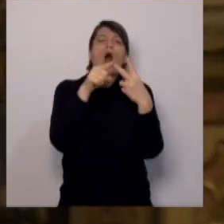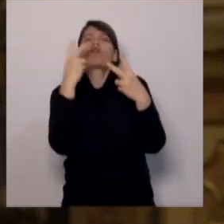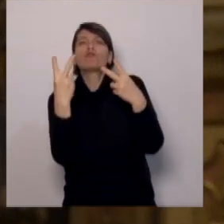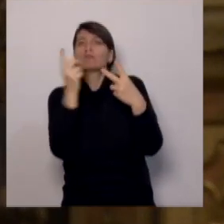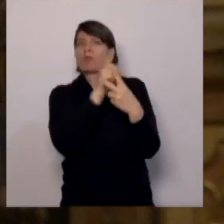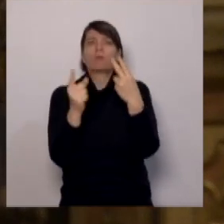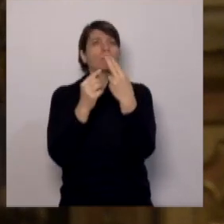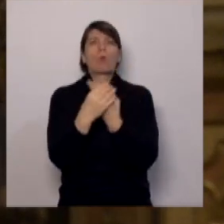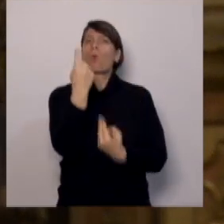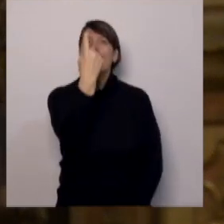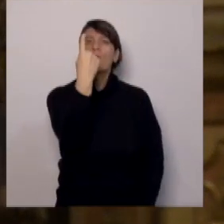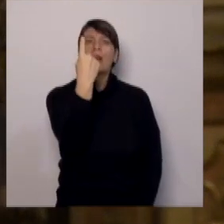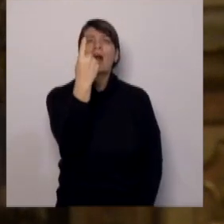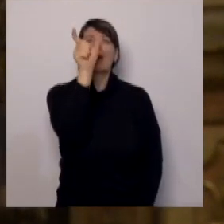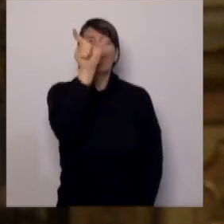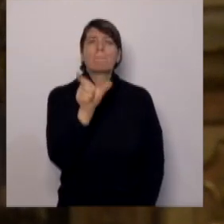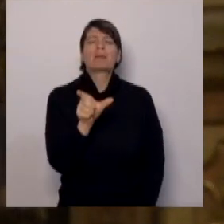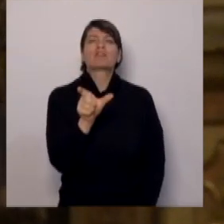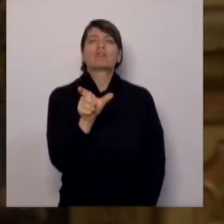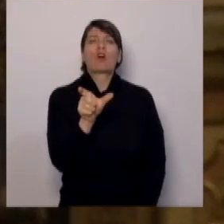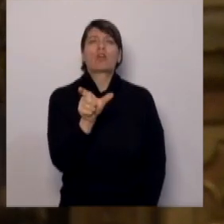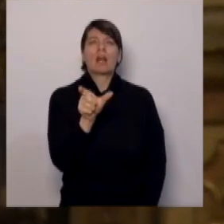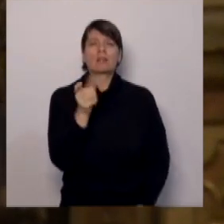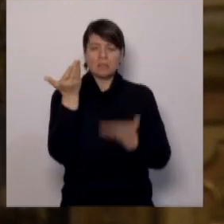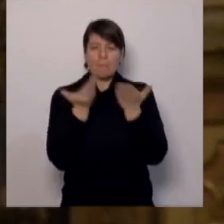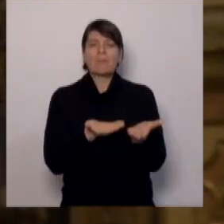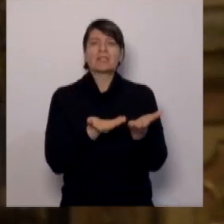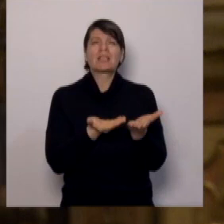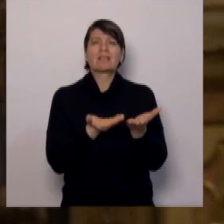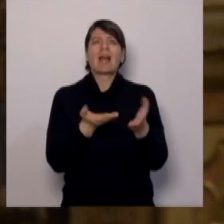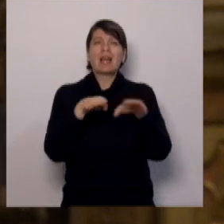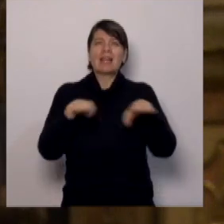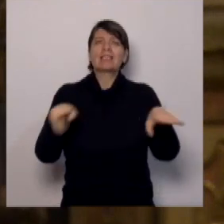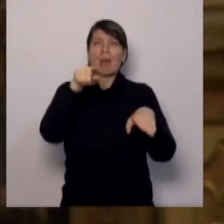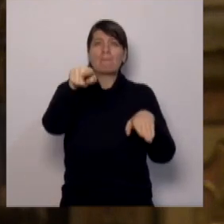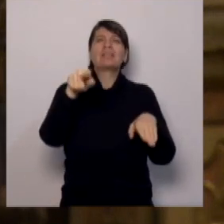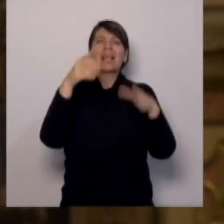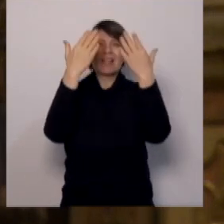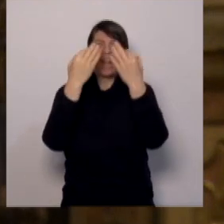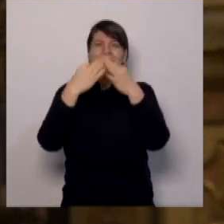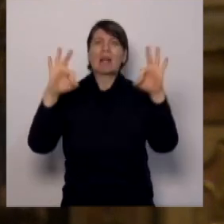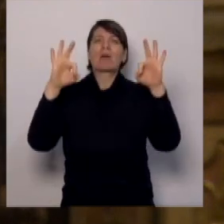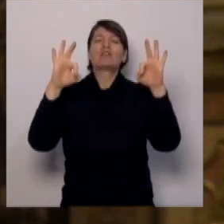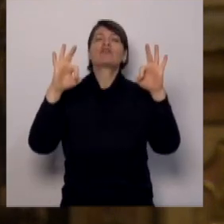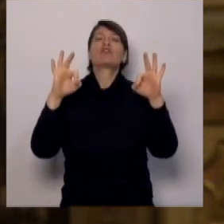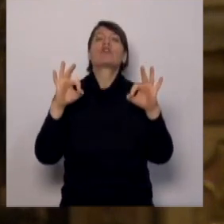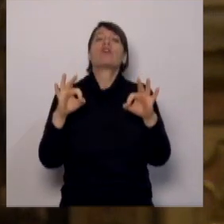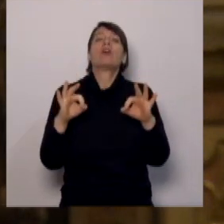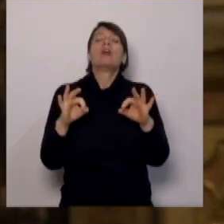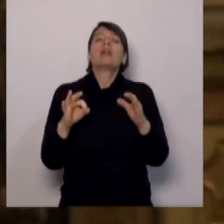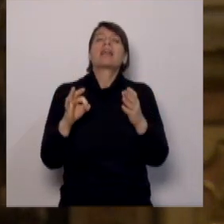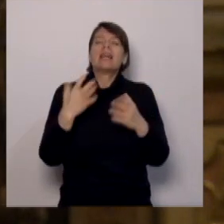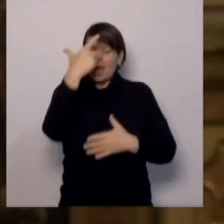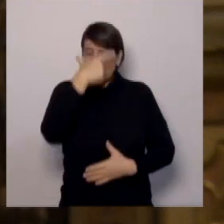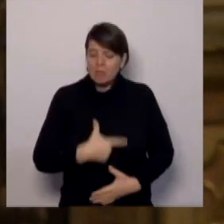una y dos, sino que es una sola realidad que se presenta así, en esa mesa de la salvación que es